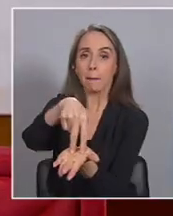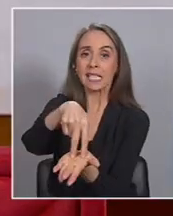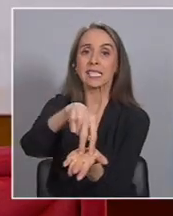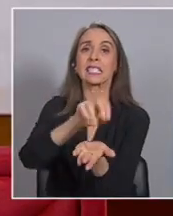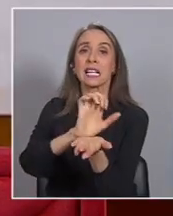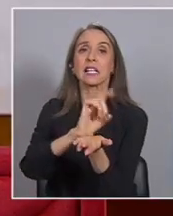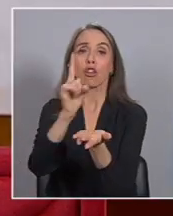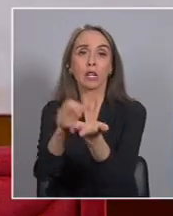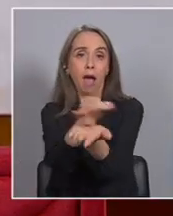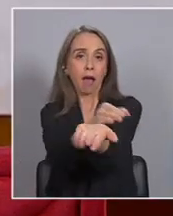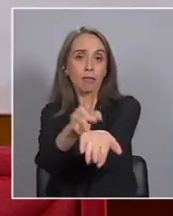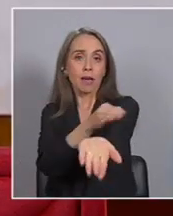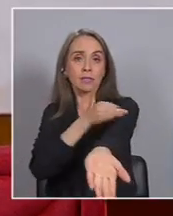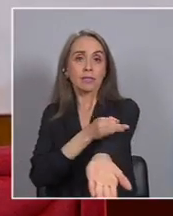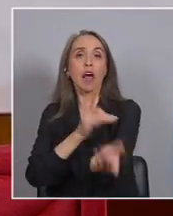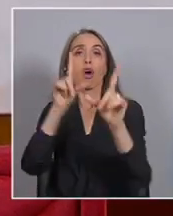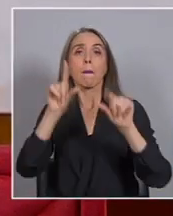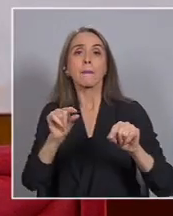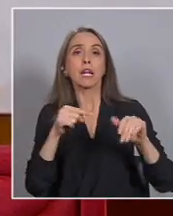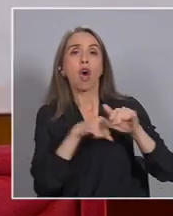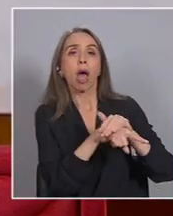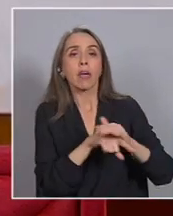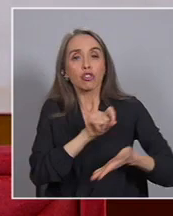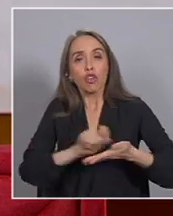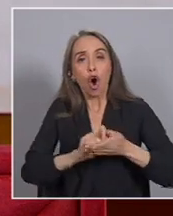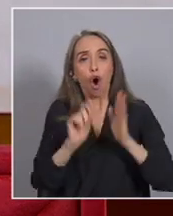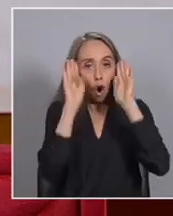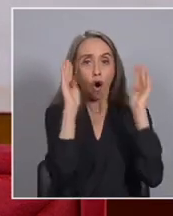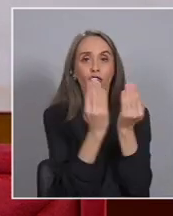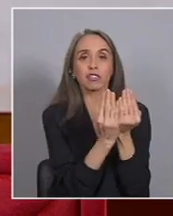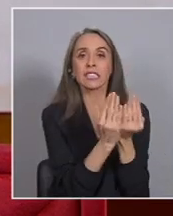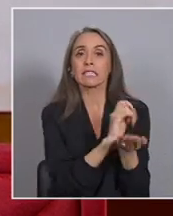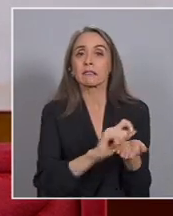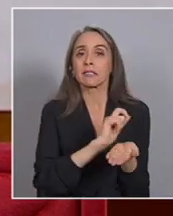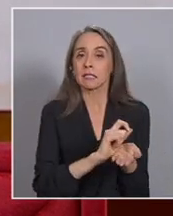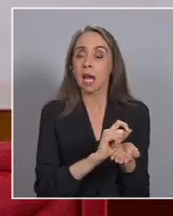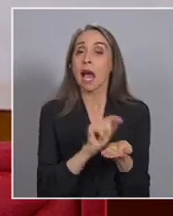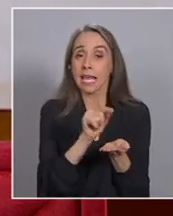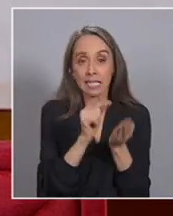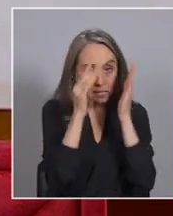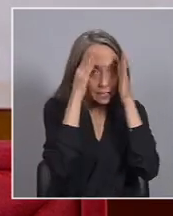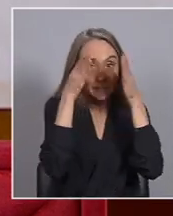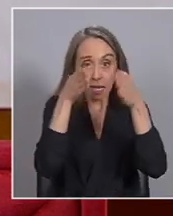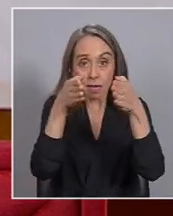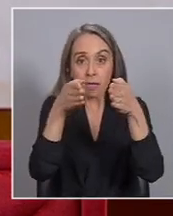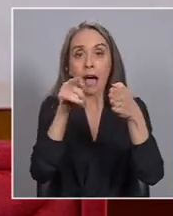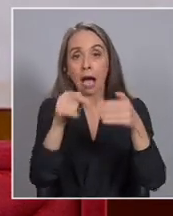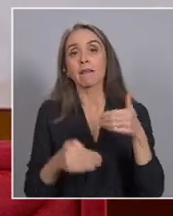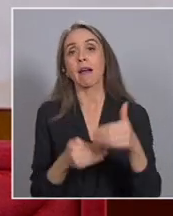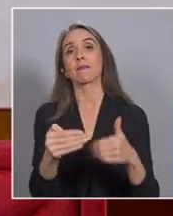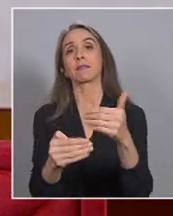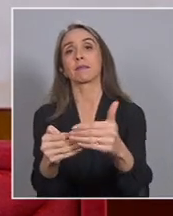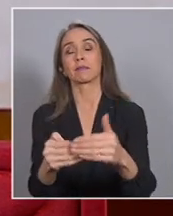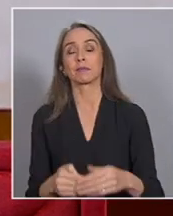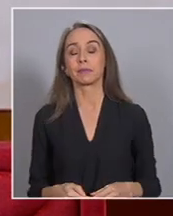los territorios y menos en las oficinas. Y es en esa dirección en la que estamos avanzando.